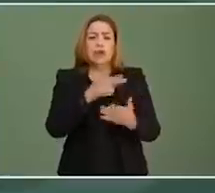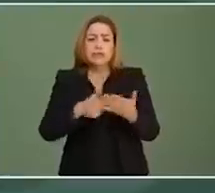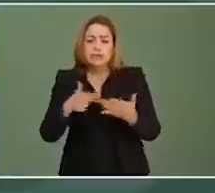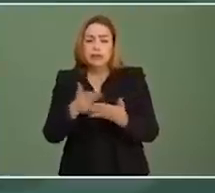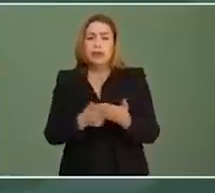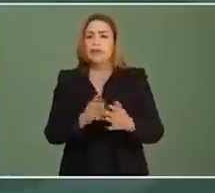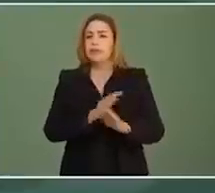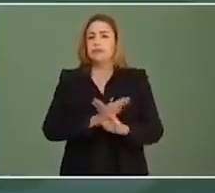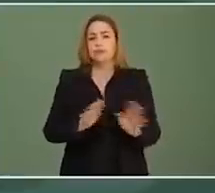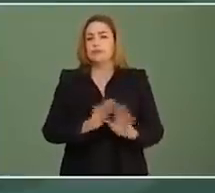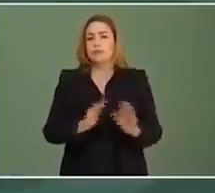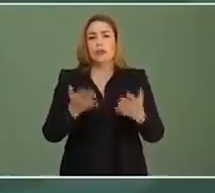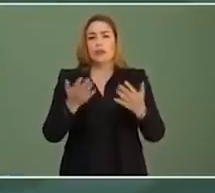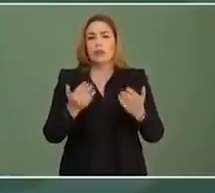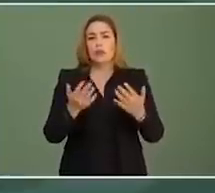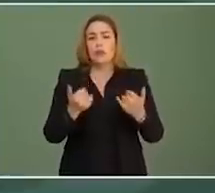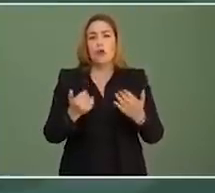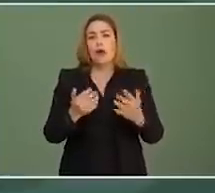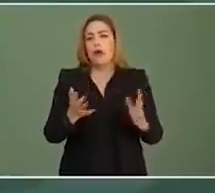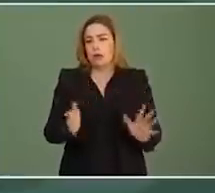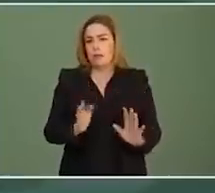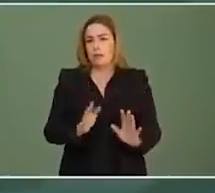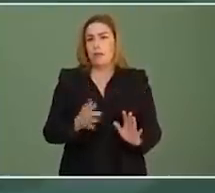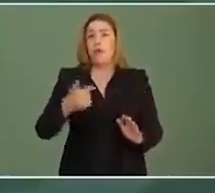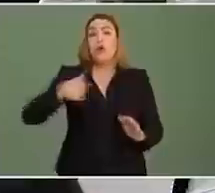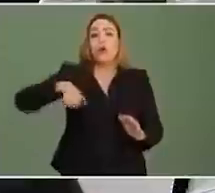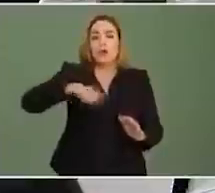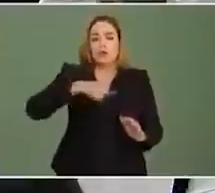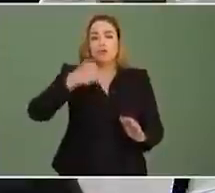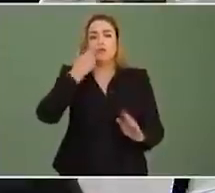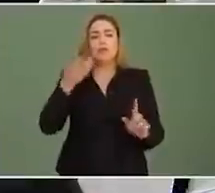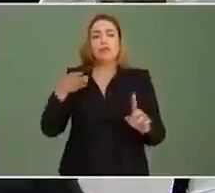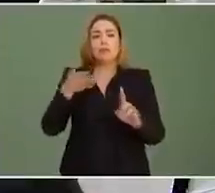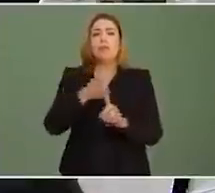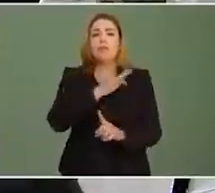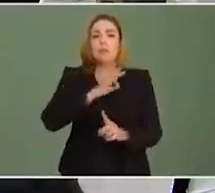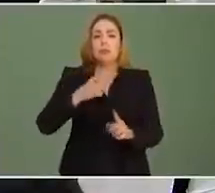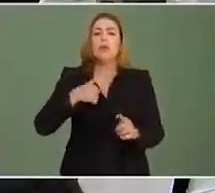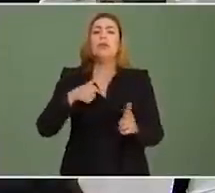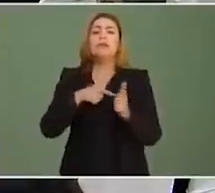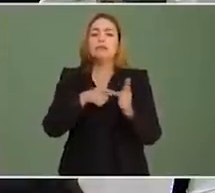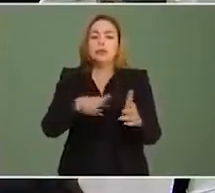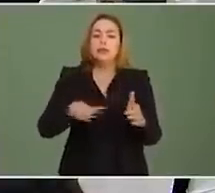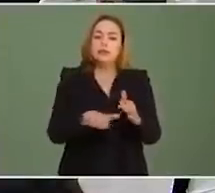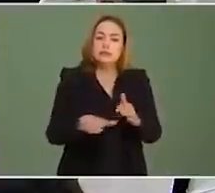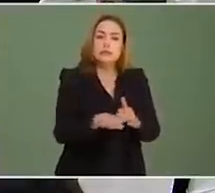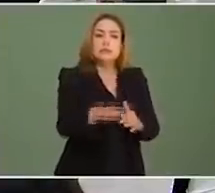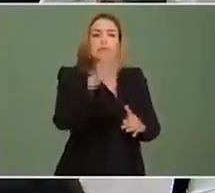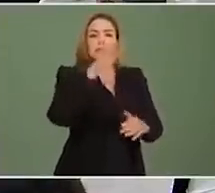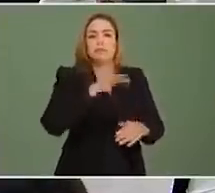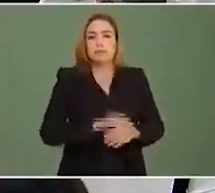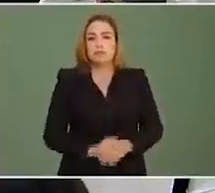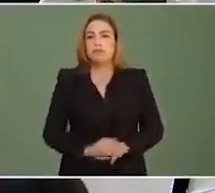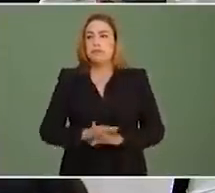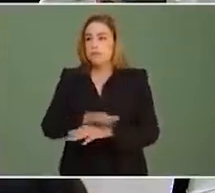tiene trabajo y la gente de nosotros para trabajar con ellos y encontraremos una solución